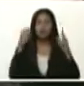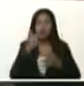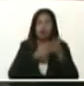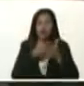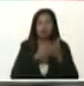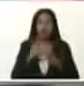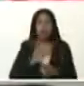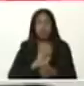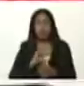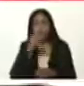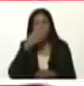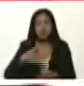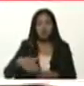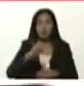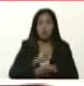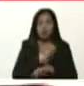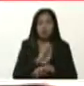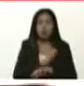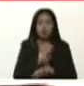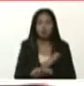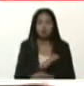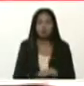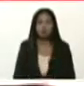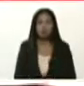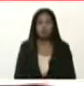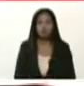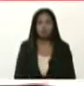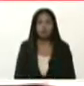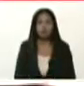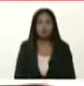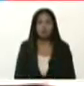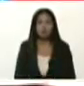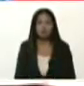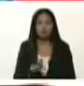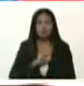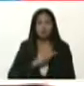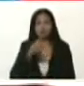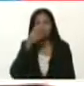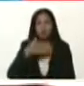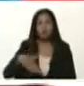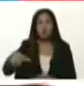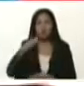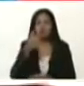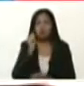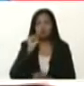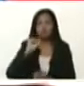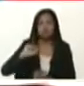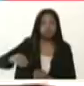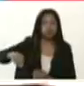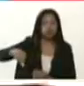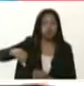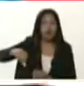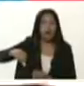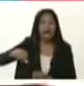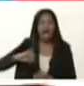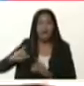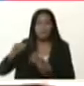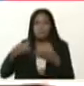le pertenece al pueblo de Ecuador. Le pertenece al pueblo de Ecuador y le torcieron el brazo a la